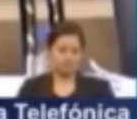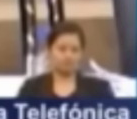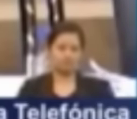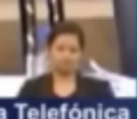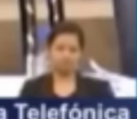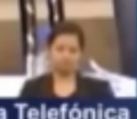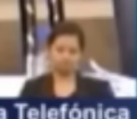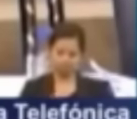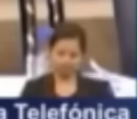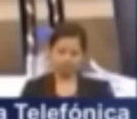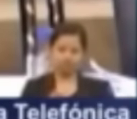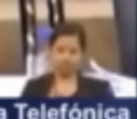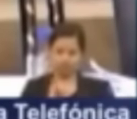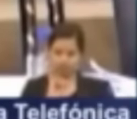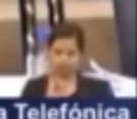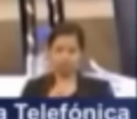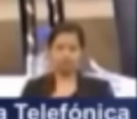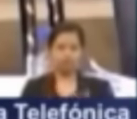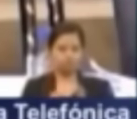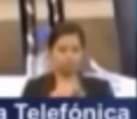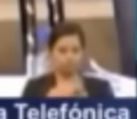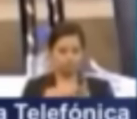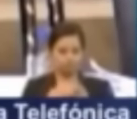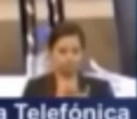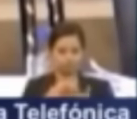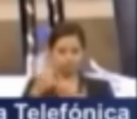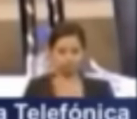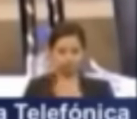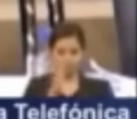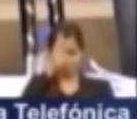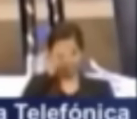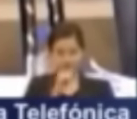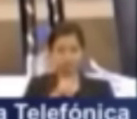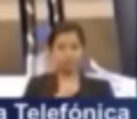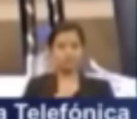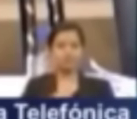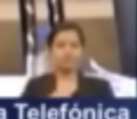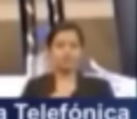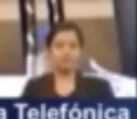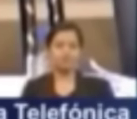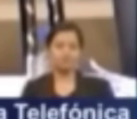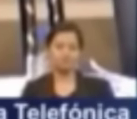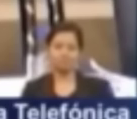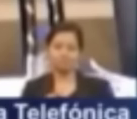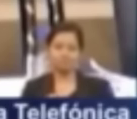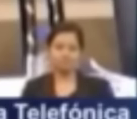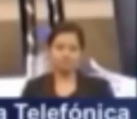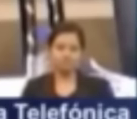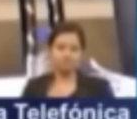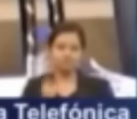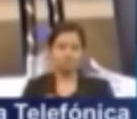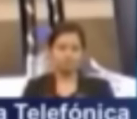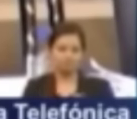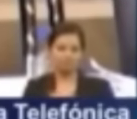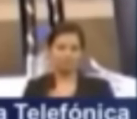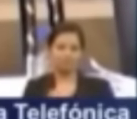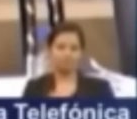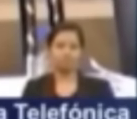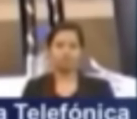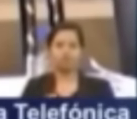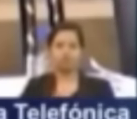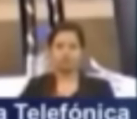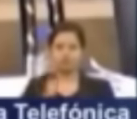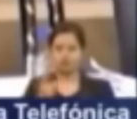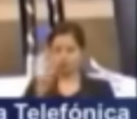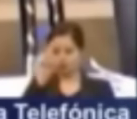que le presenta cada candidata o candidato, es las autoridades correspondientes, la secretaría, porque de ahí van